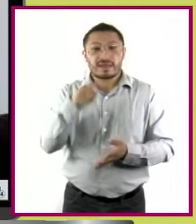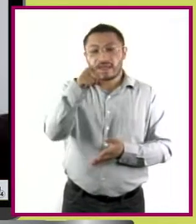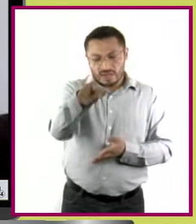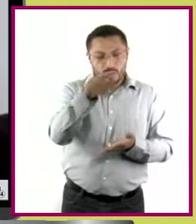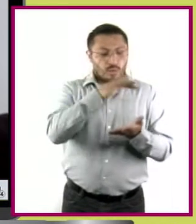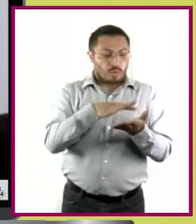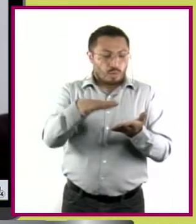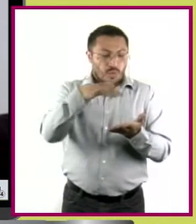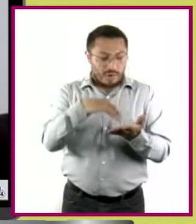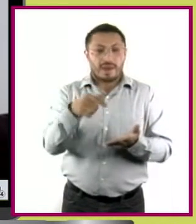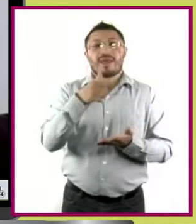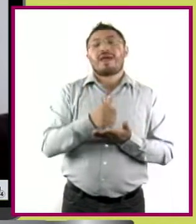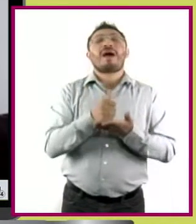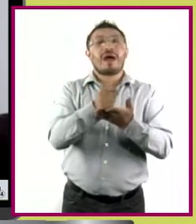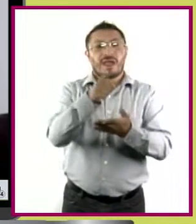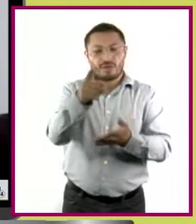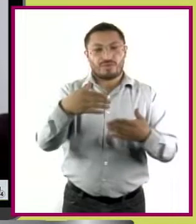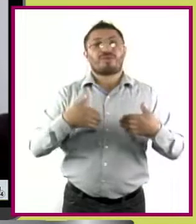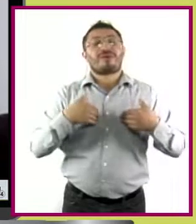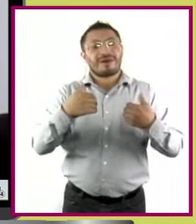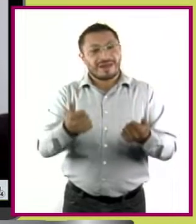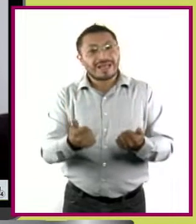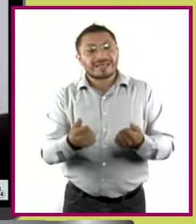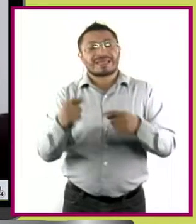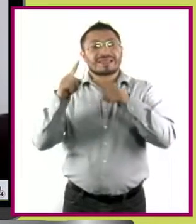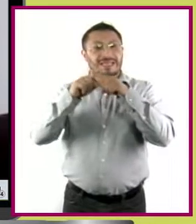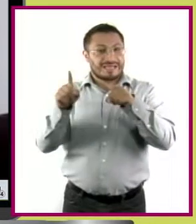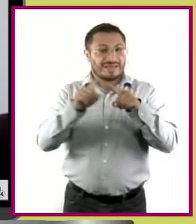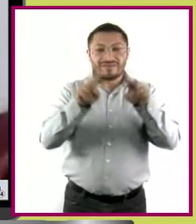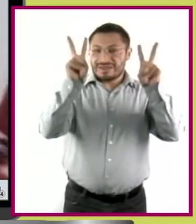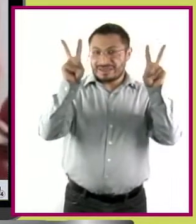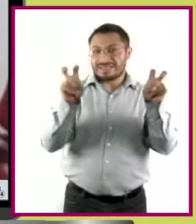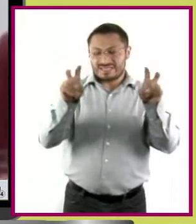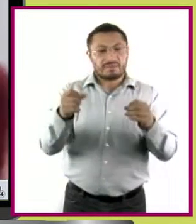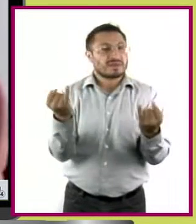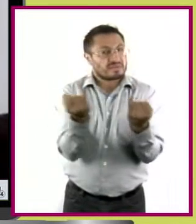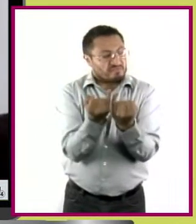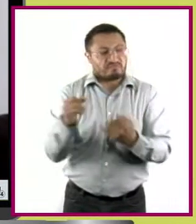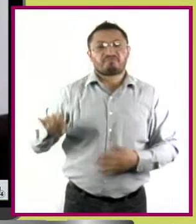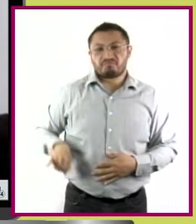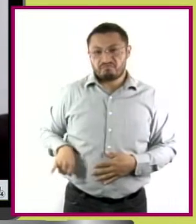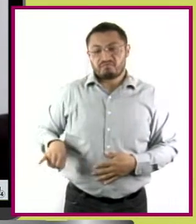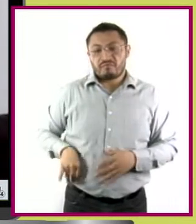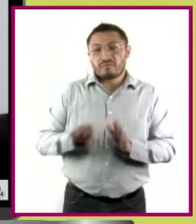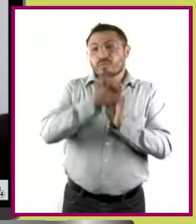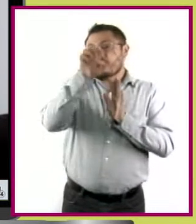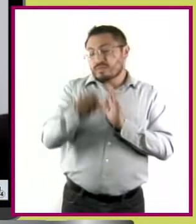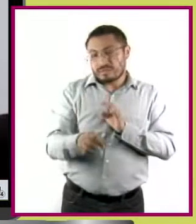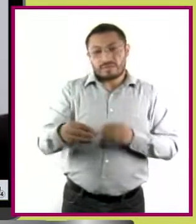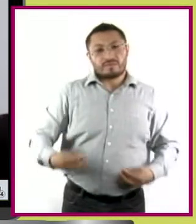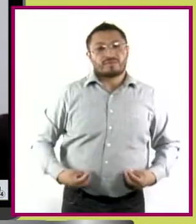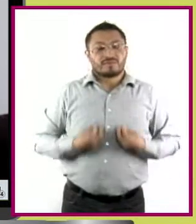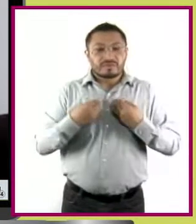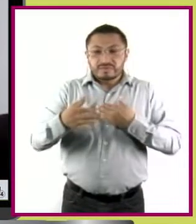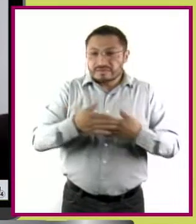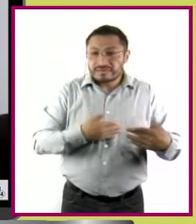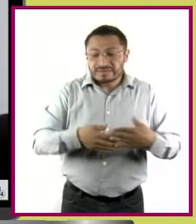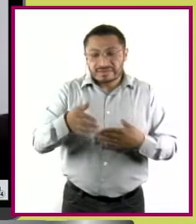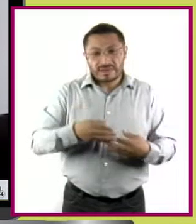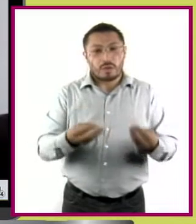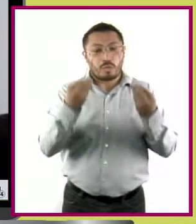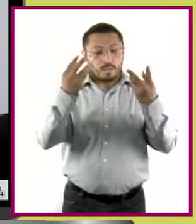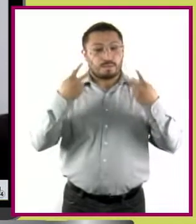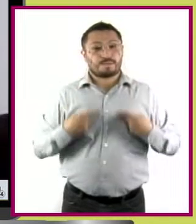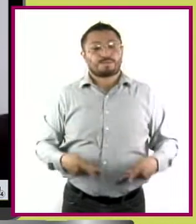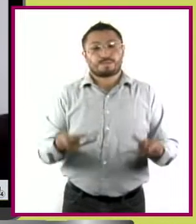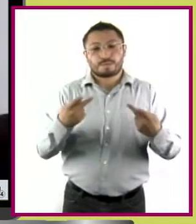para conocer o comprender otros temas de interés. Por ejemplo, en la actualidad hay muchas personas que